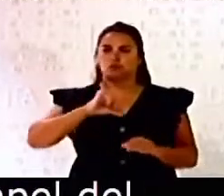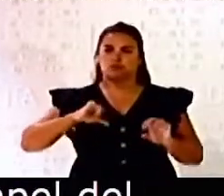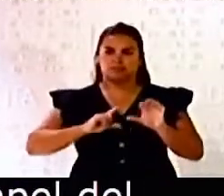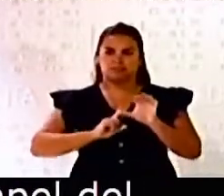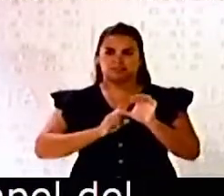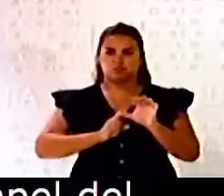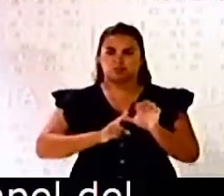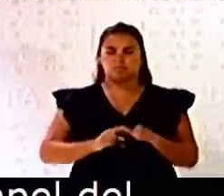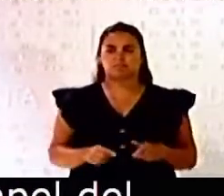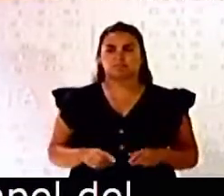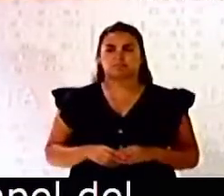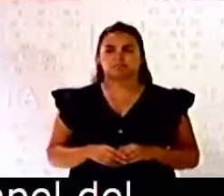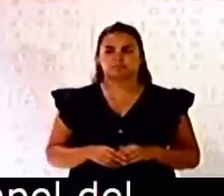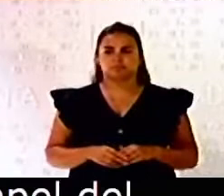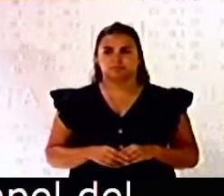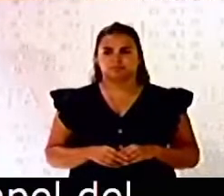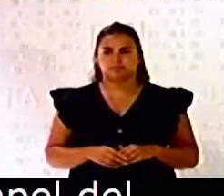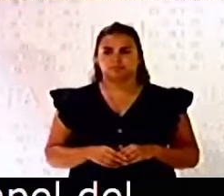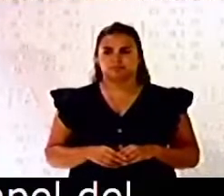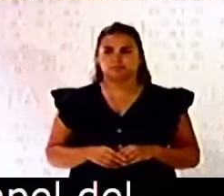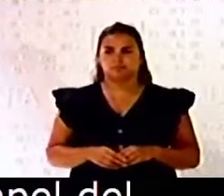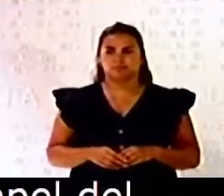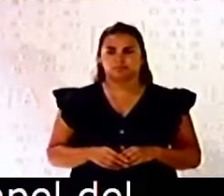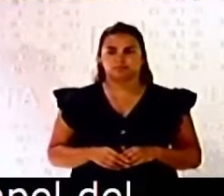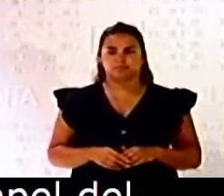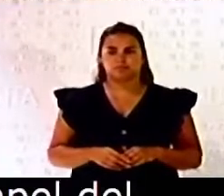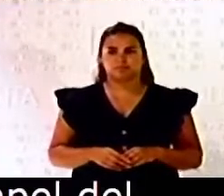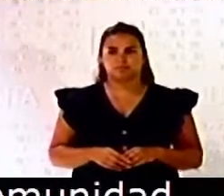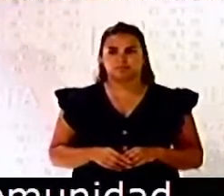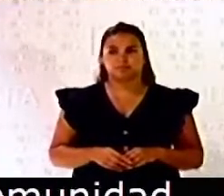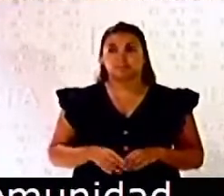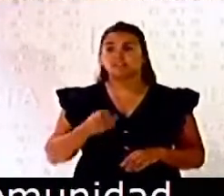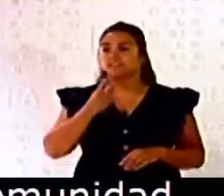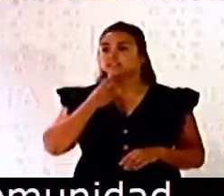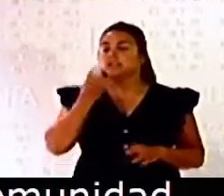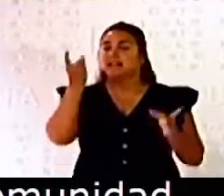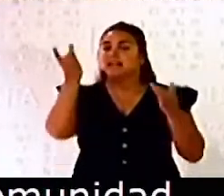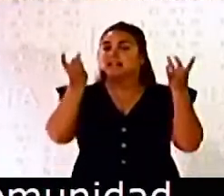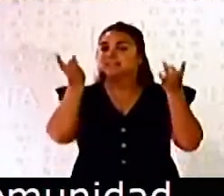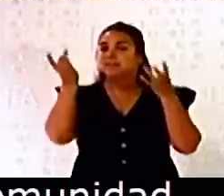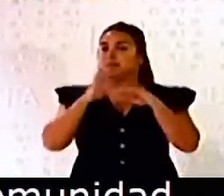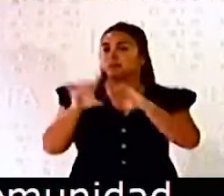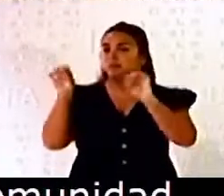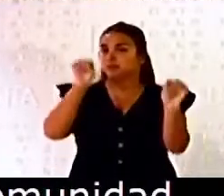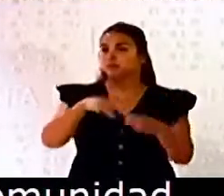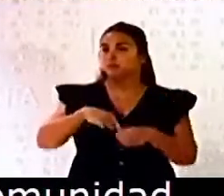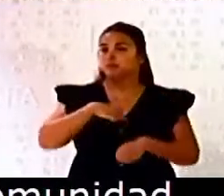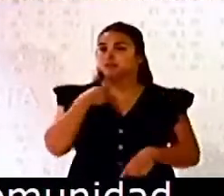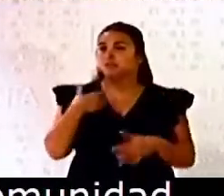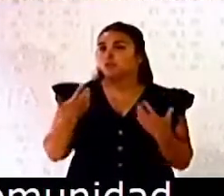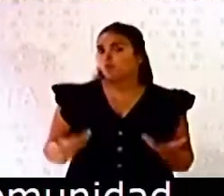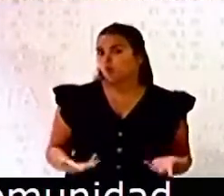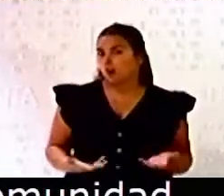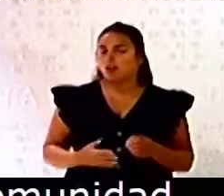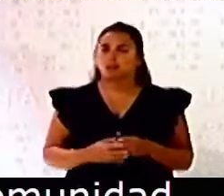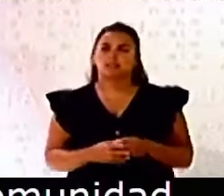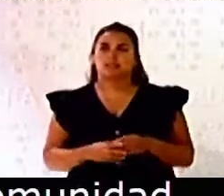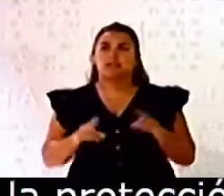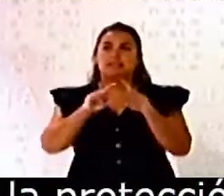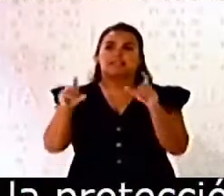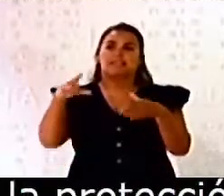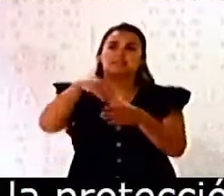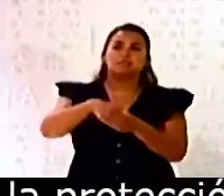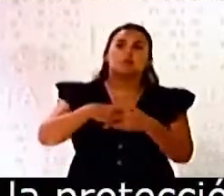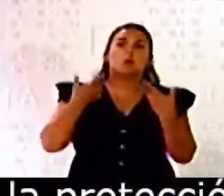autónoma. Se desarrollan qué actividades hacen en el ámbito de la protección civil, qué entidades lo integran y,